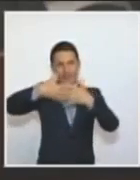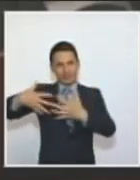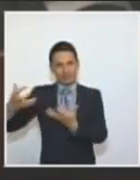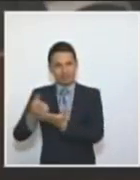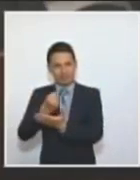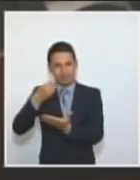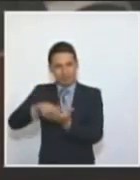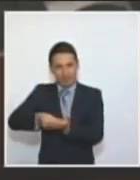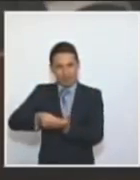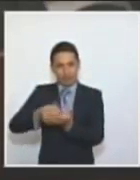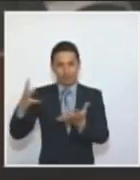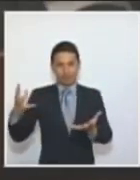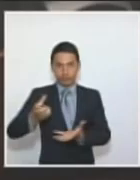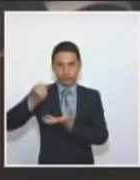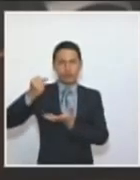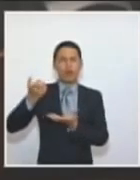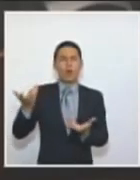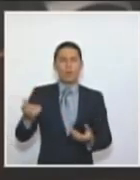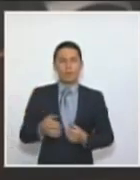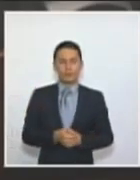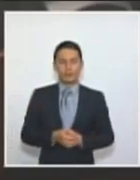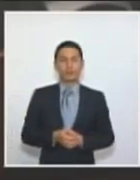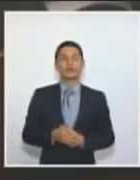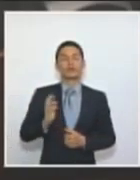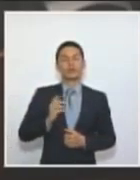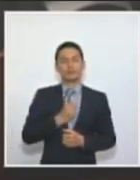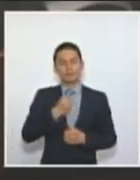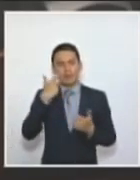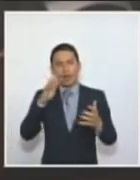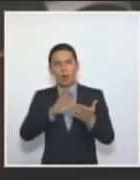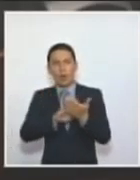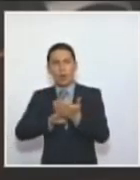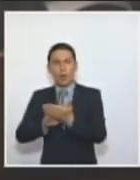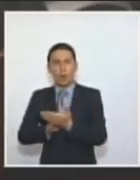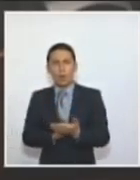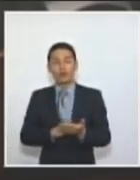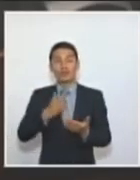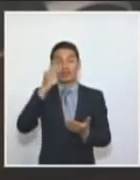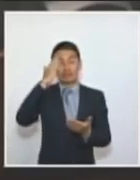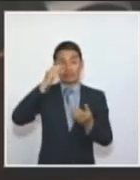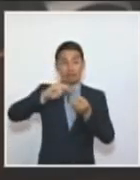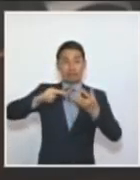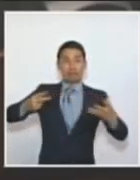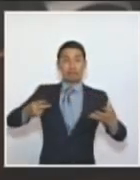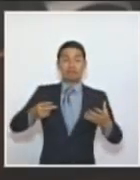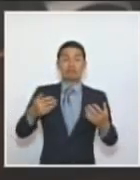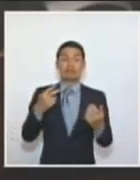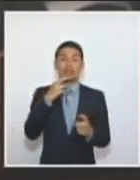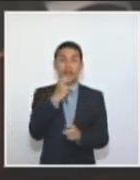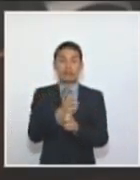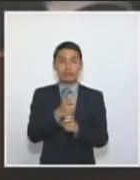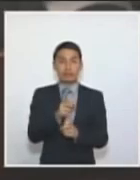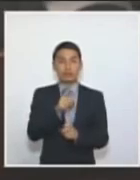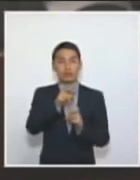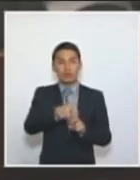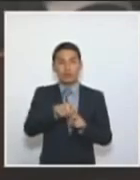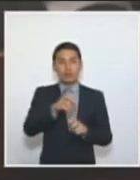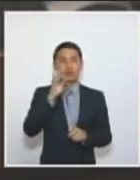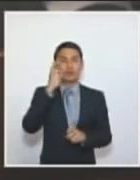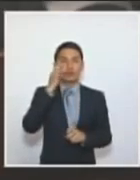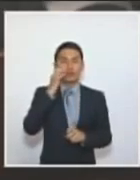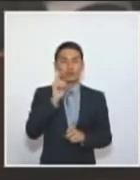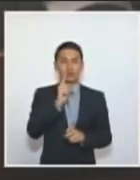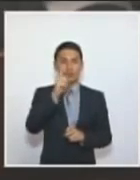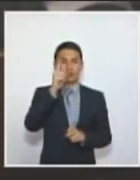buscar de fondo una salida a lo que es la grave crisis de la agricultura causada básicamente por la